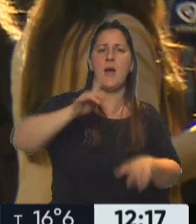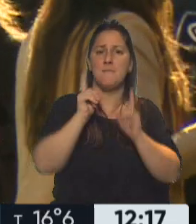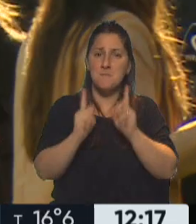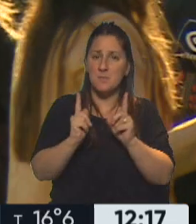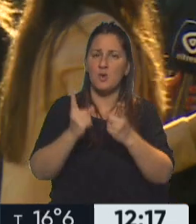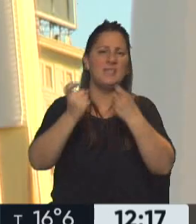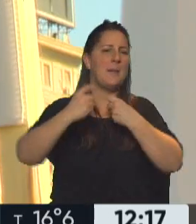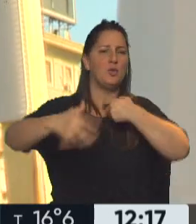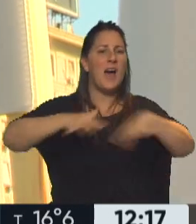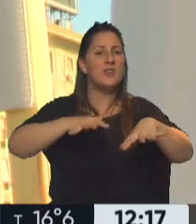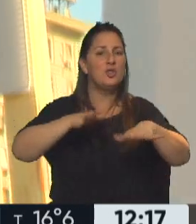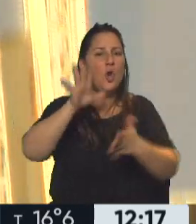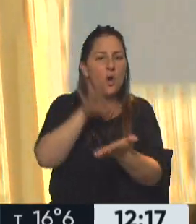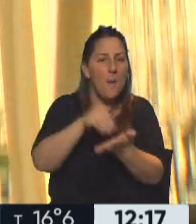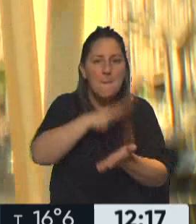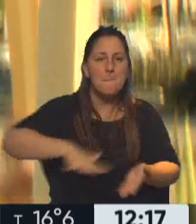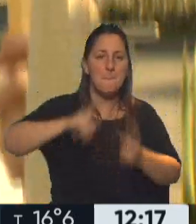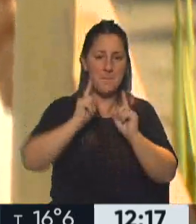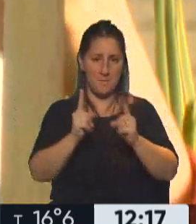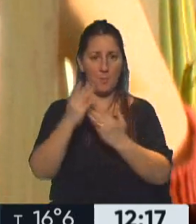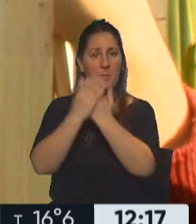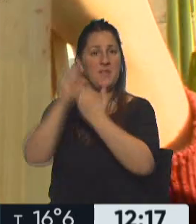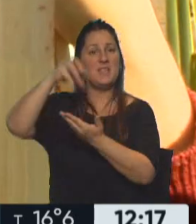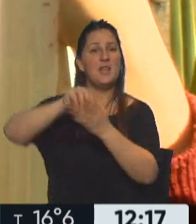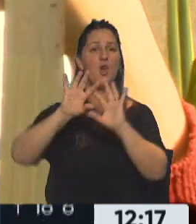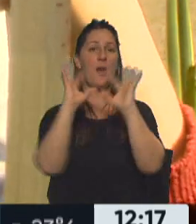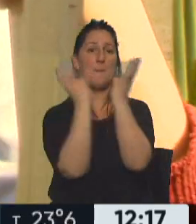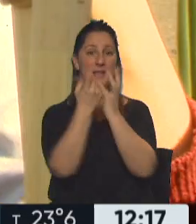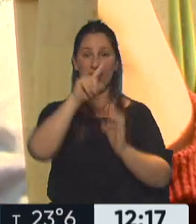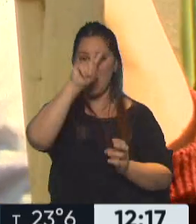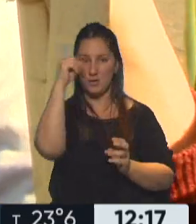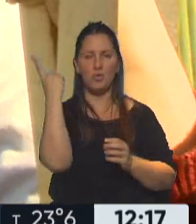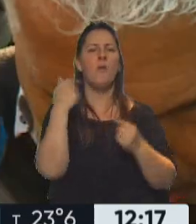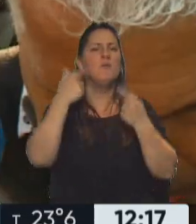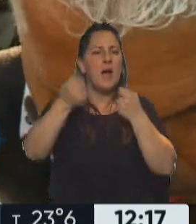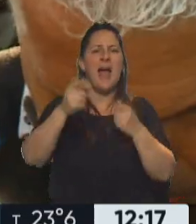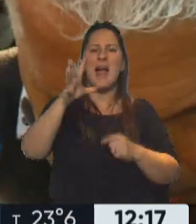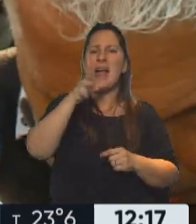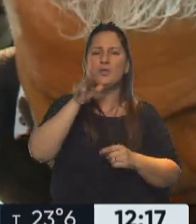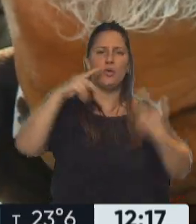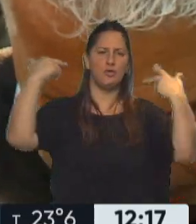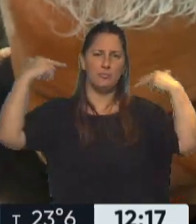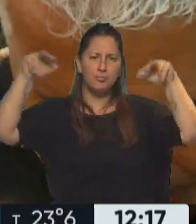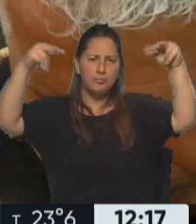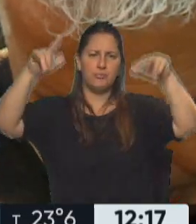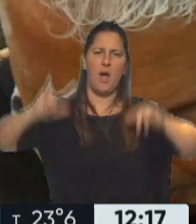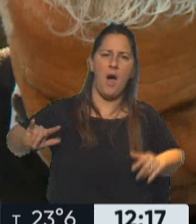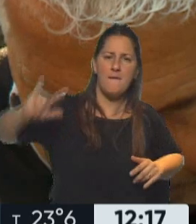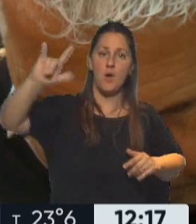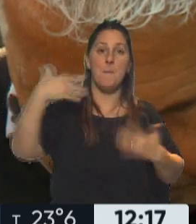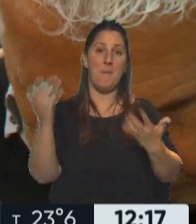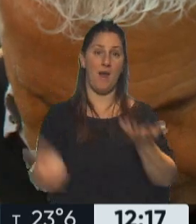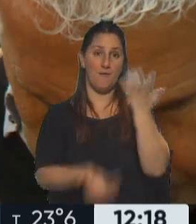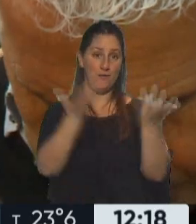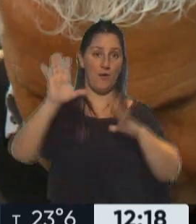Necesitamos acción en el terreno. El Ministerio de Ambiente de la Nación puso a disposición 14 medios aéreos, entre aviones y helicópteros, para apagar